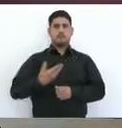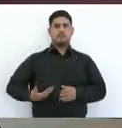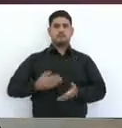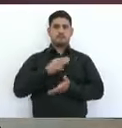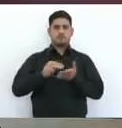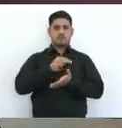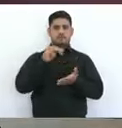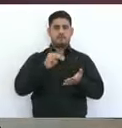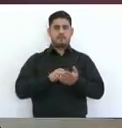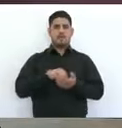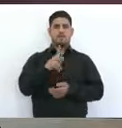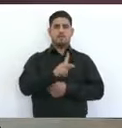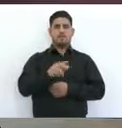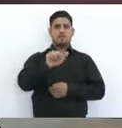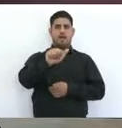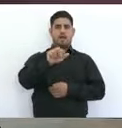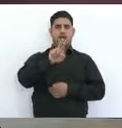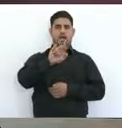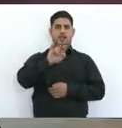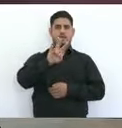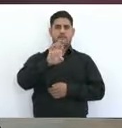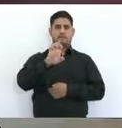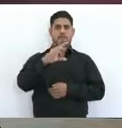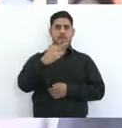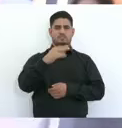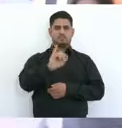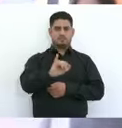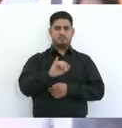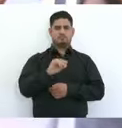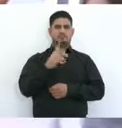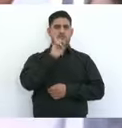Presidente Municipal de Aribechi, Francisco Flores Robles.